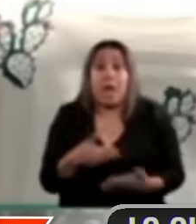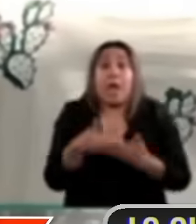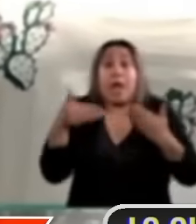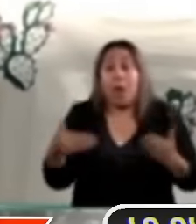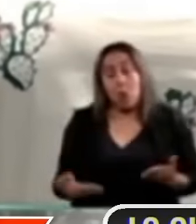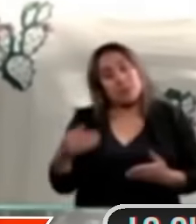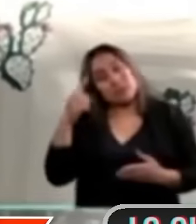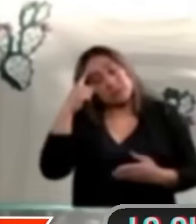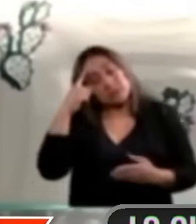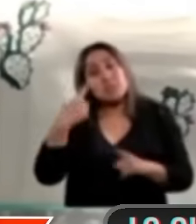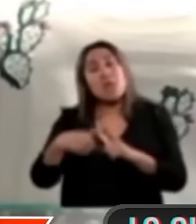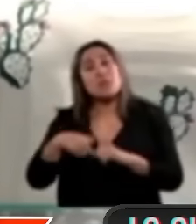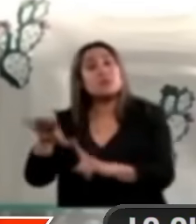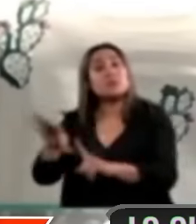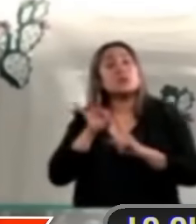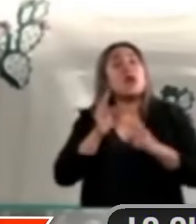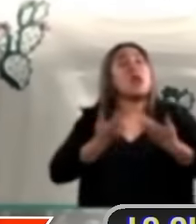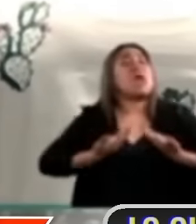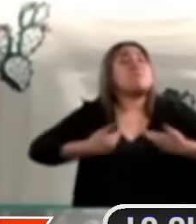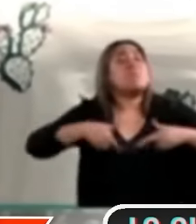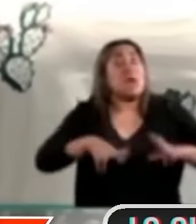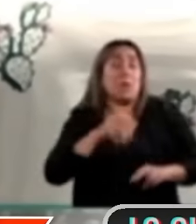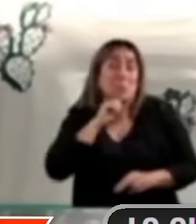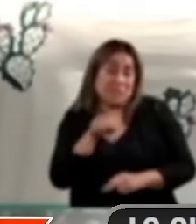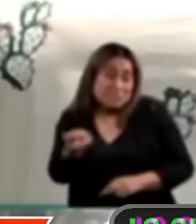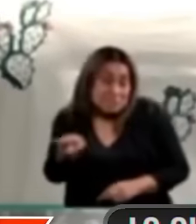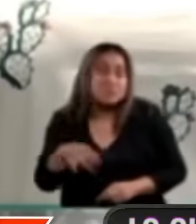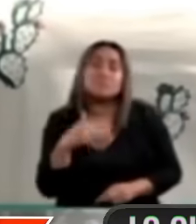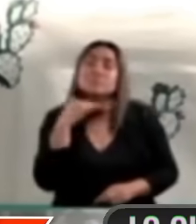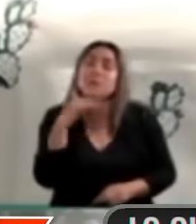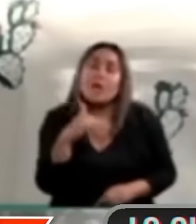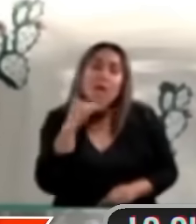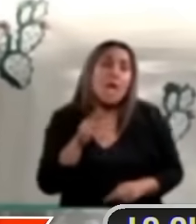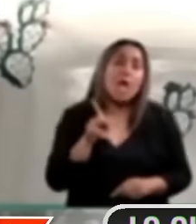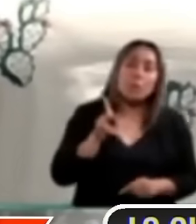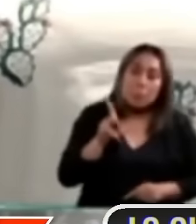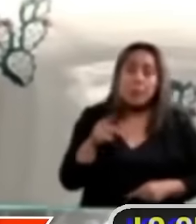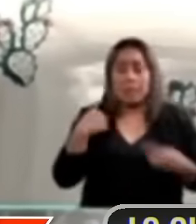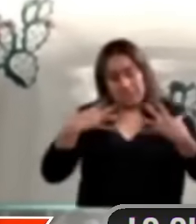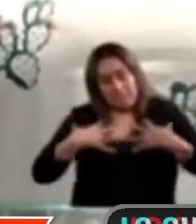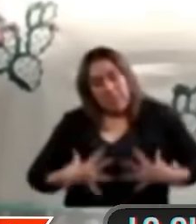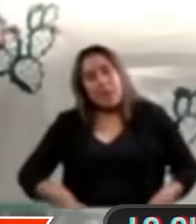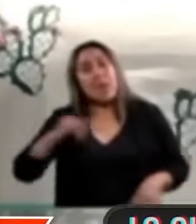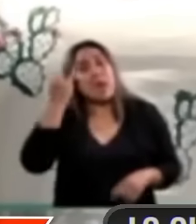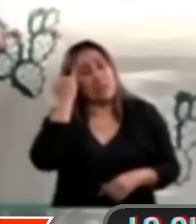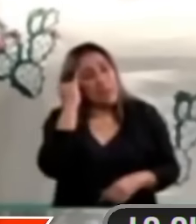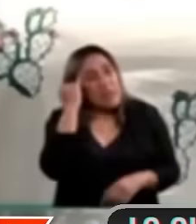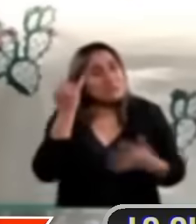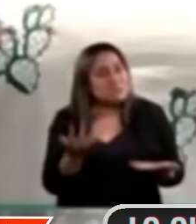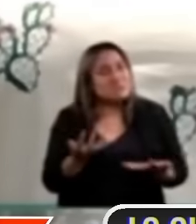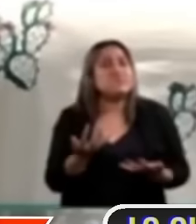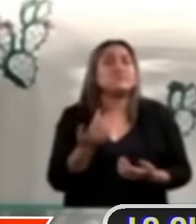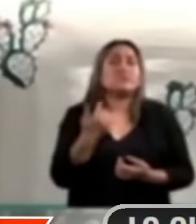los representa, por una corrupta que se pone disfraz de indígena. Pero ahora me